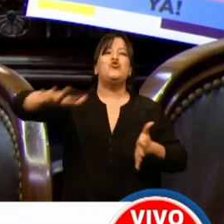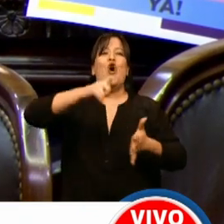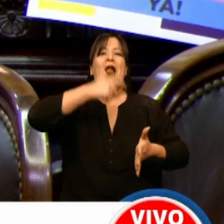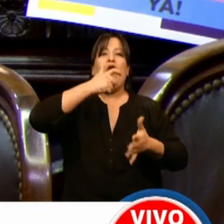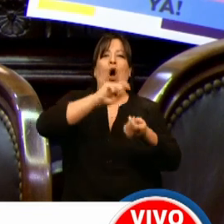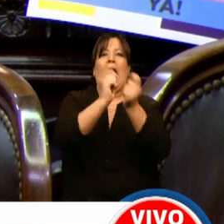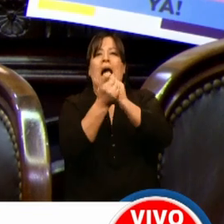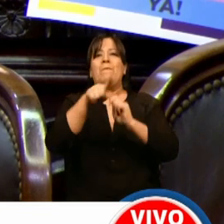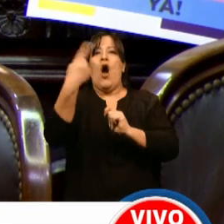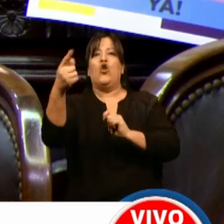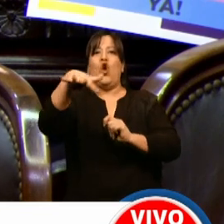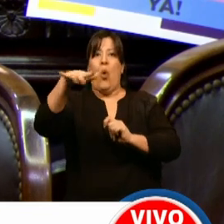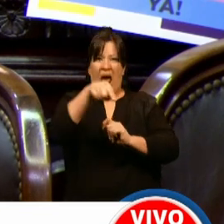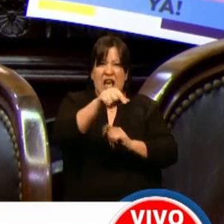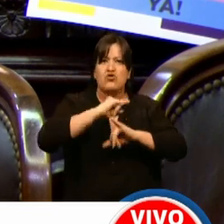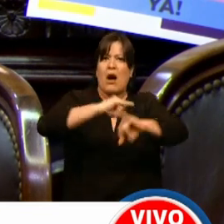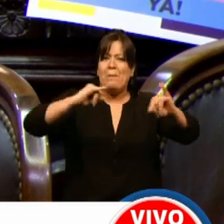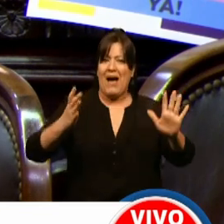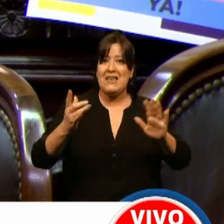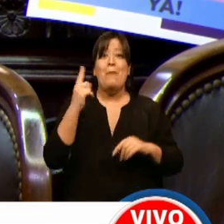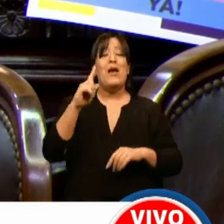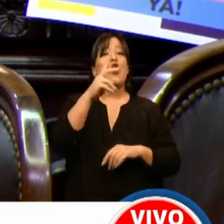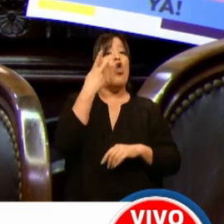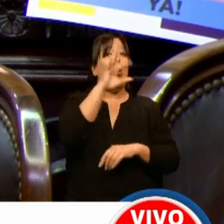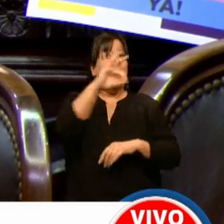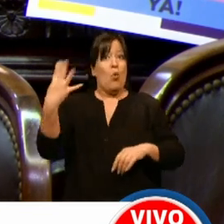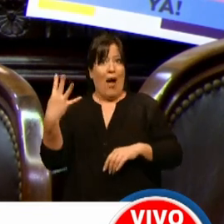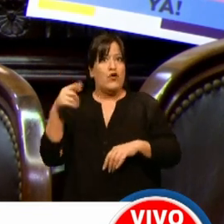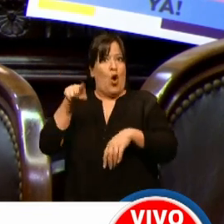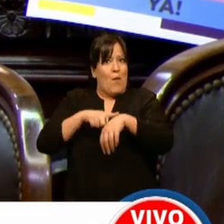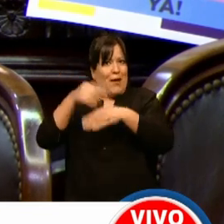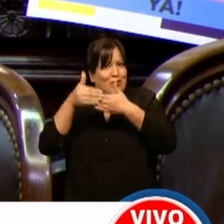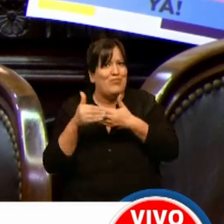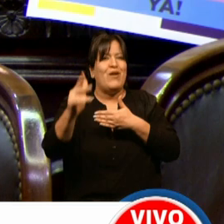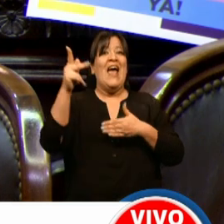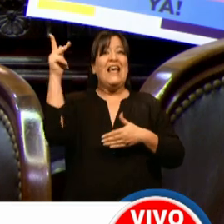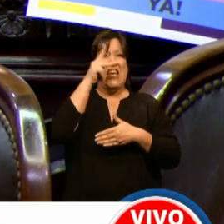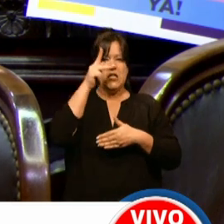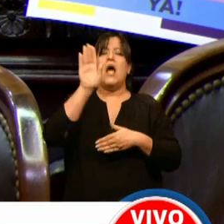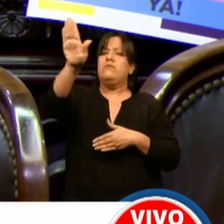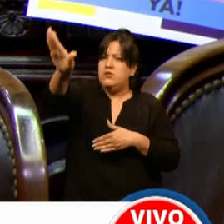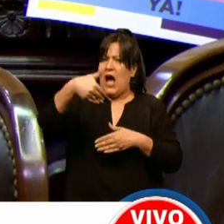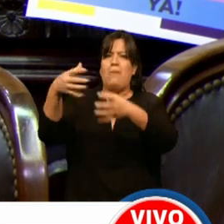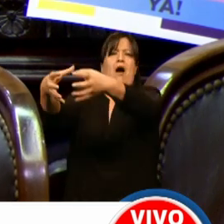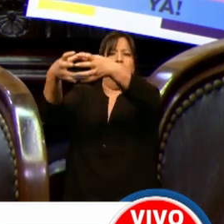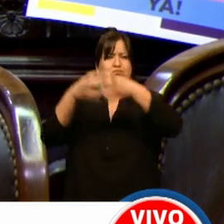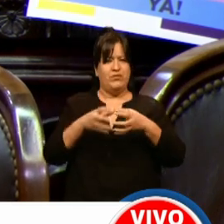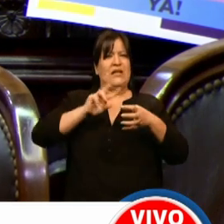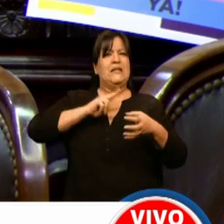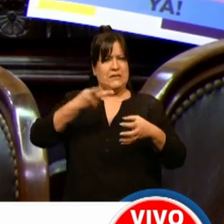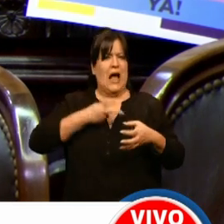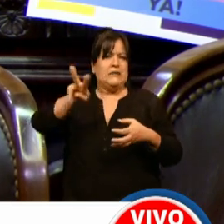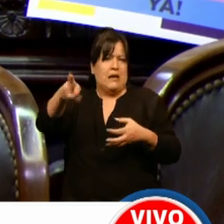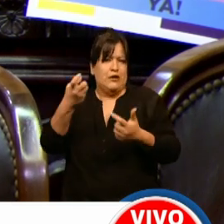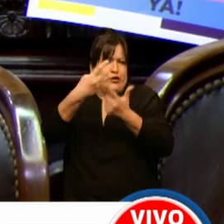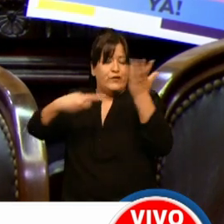del año 2004 el presidente néstor kirchner convocó al colectivo y en el año 2005